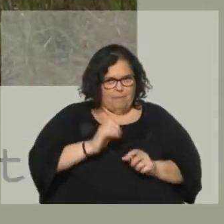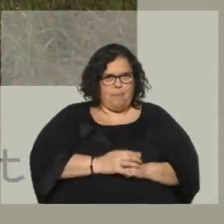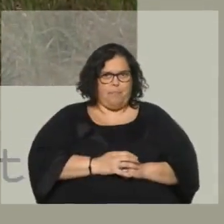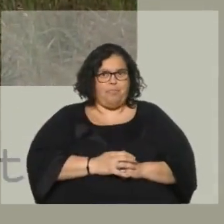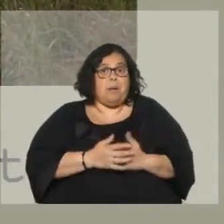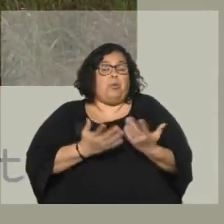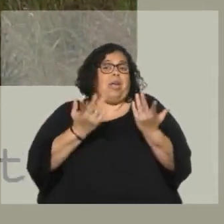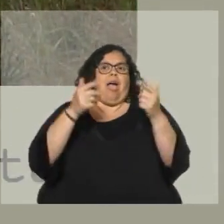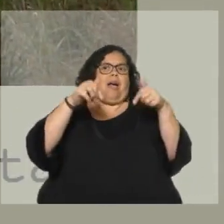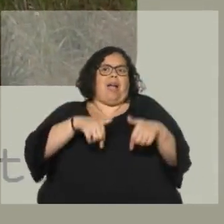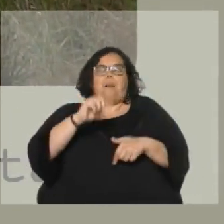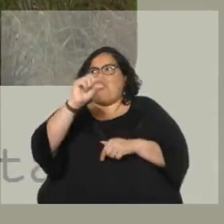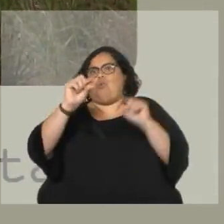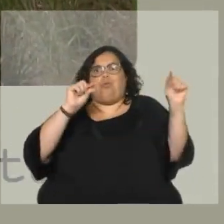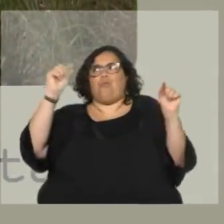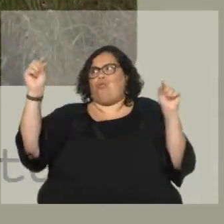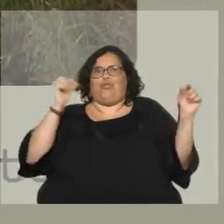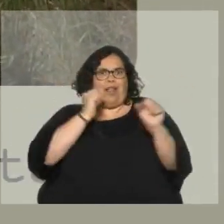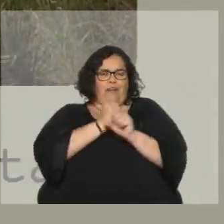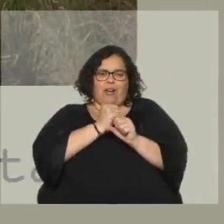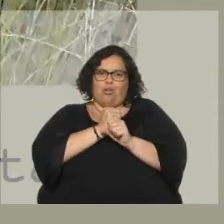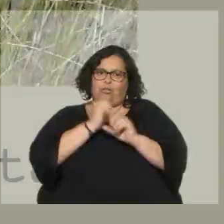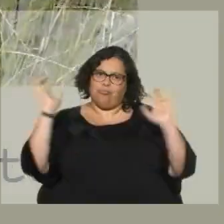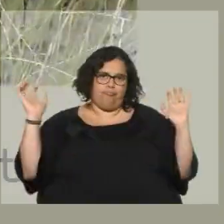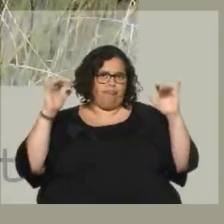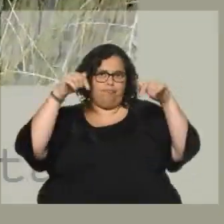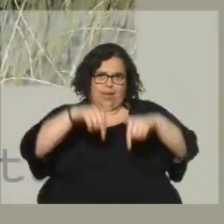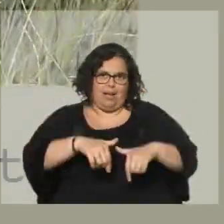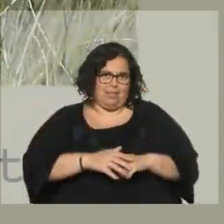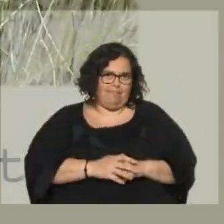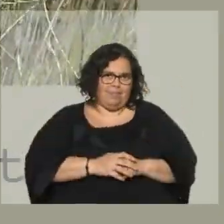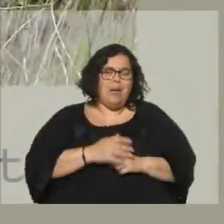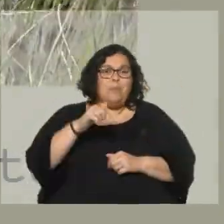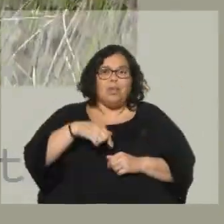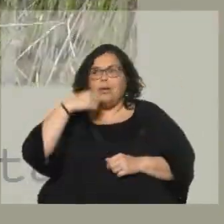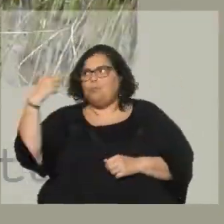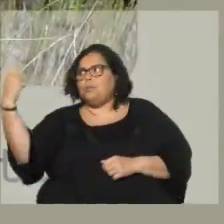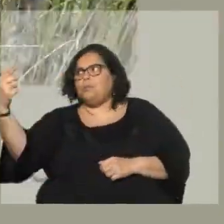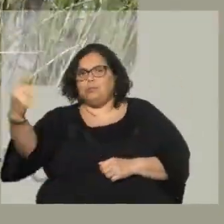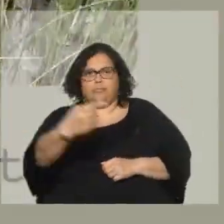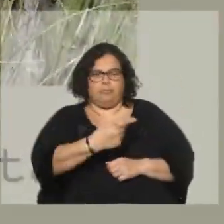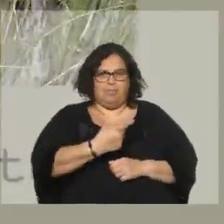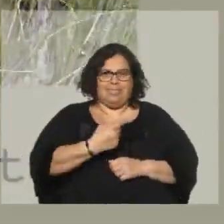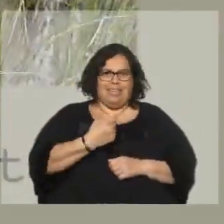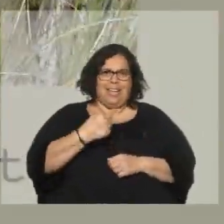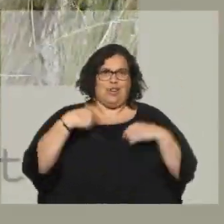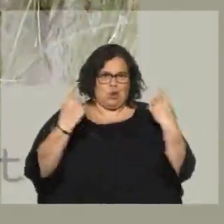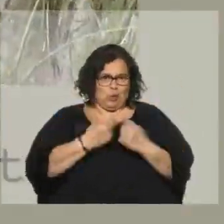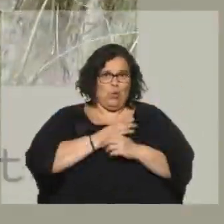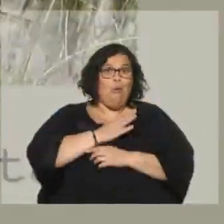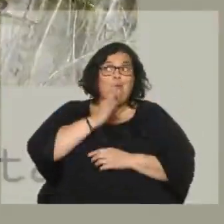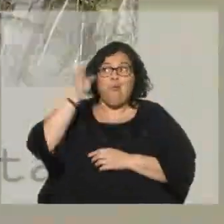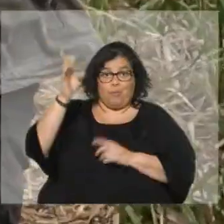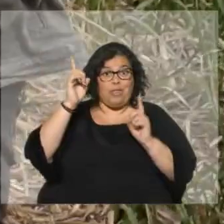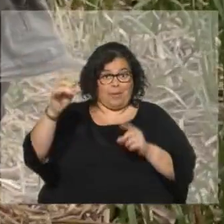hay aprendieron poco laburo a afuera, también vienen para acá. Claro. Sí. Porque esto se corre la bola. Bueno, nosotros nos hemos ido hasta Colonia. ¿Y